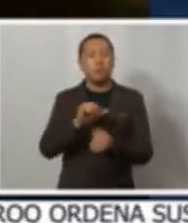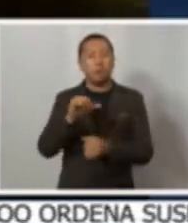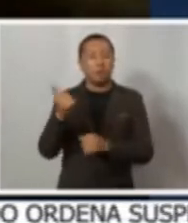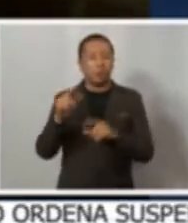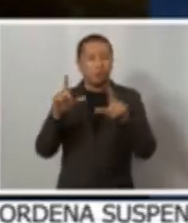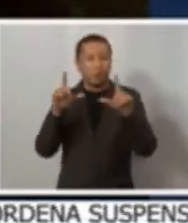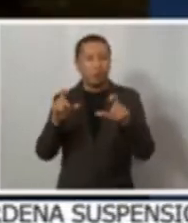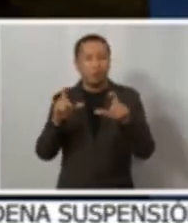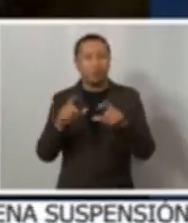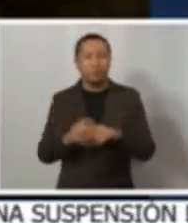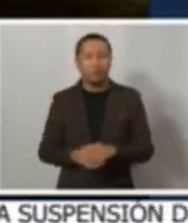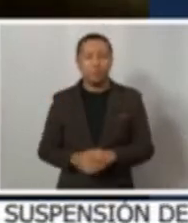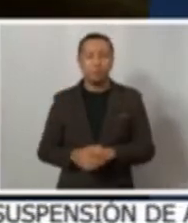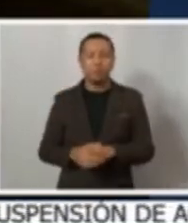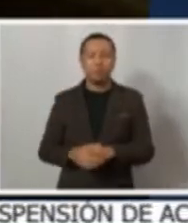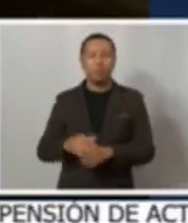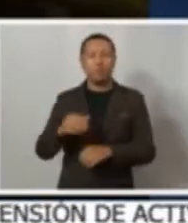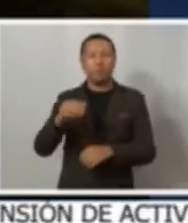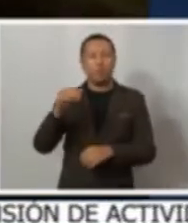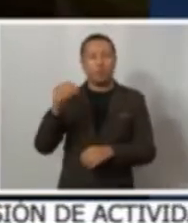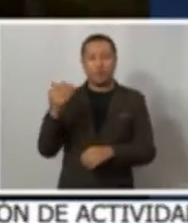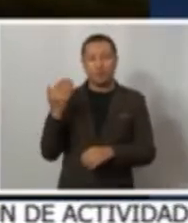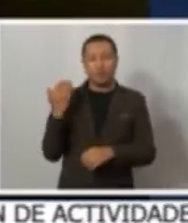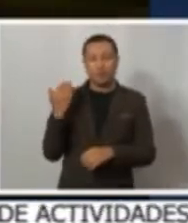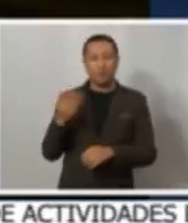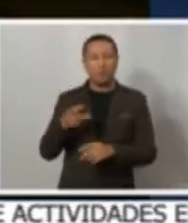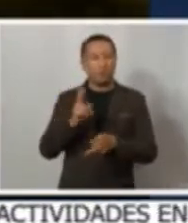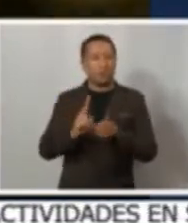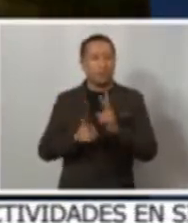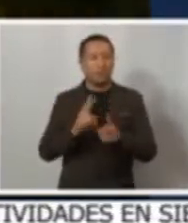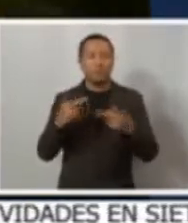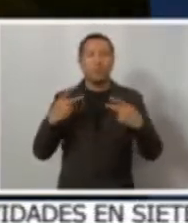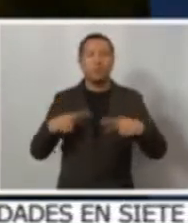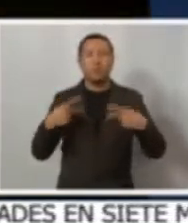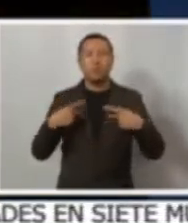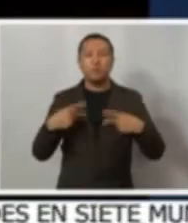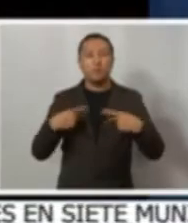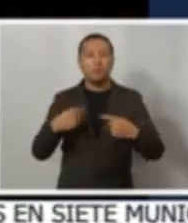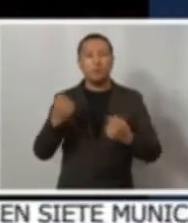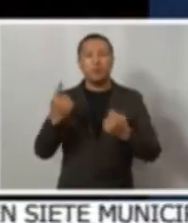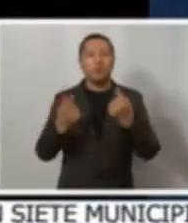ayer hace un momentito, acerca de la gente que, pues,